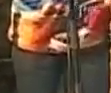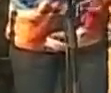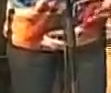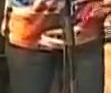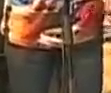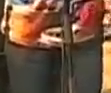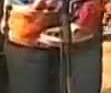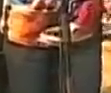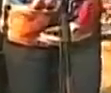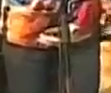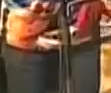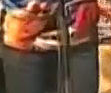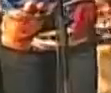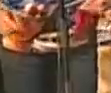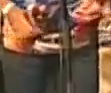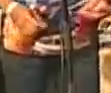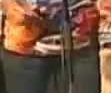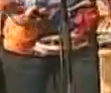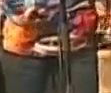casarme con ella.